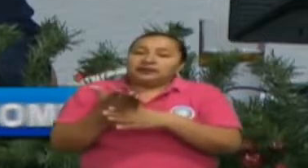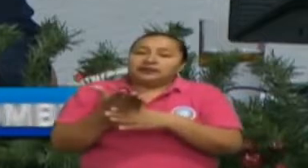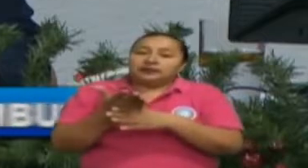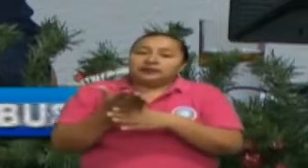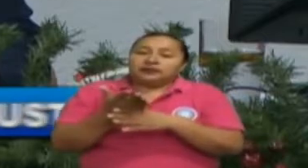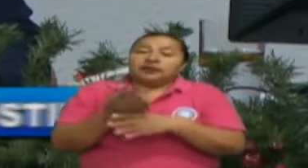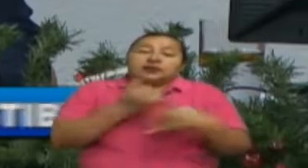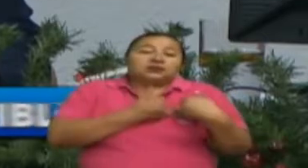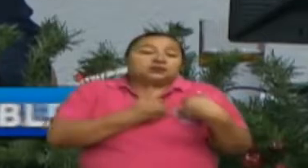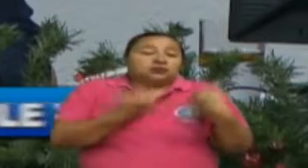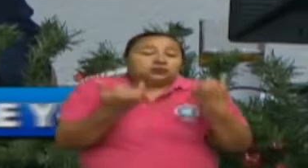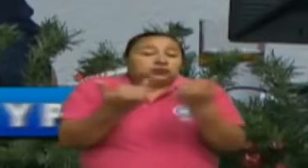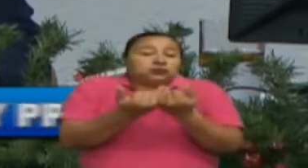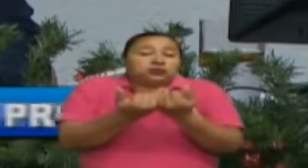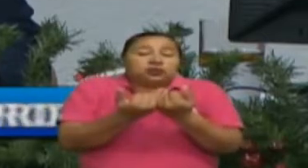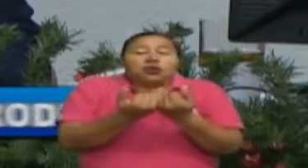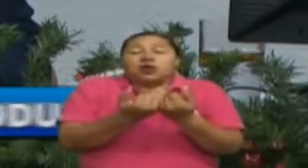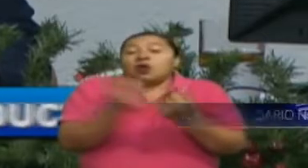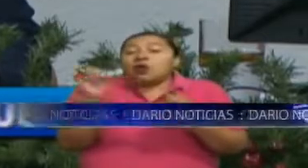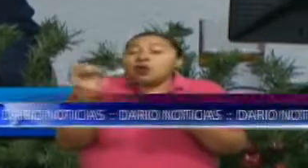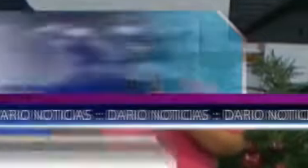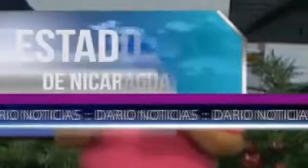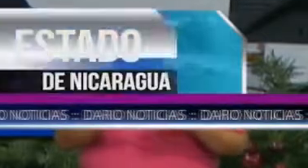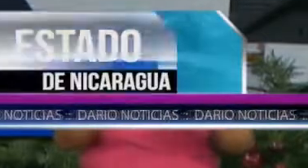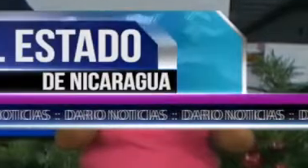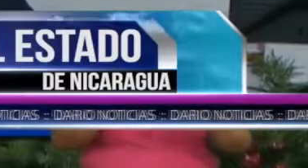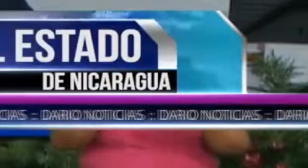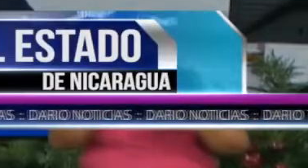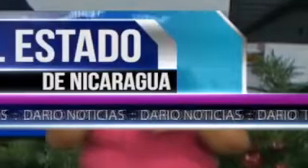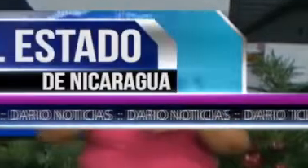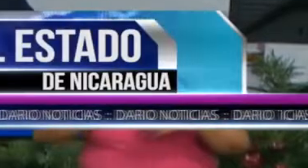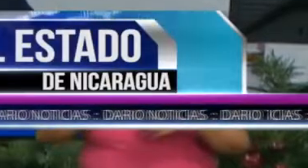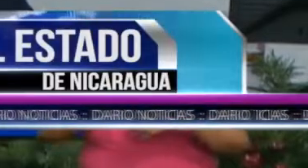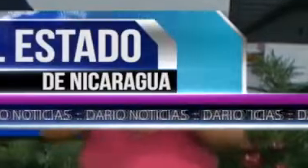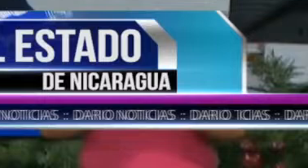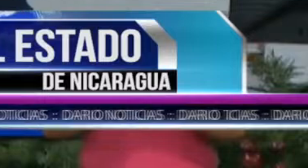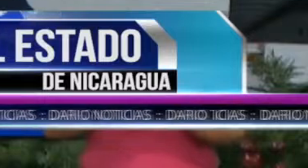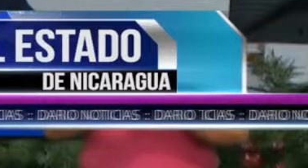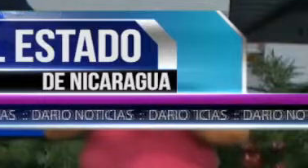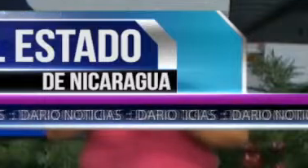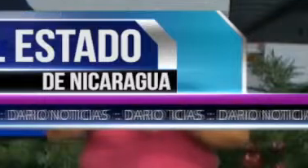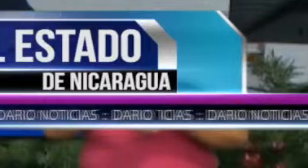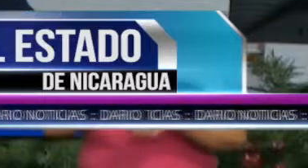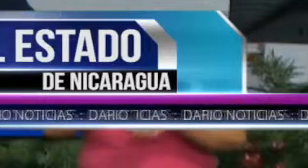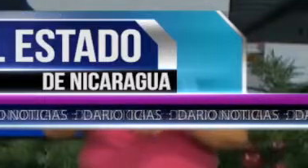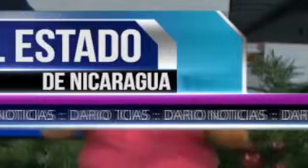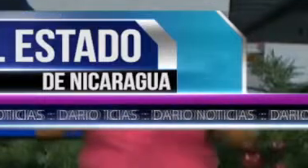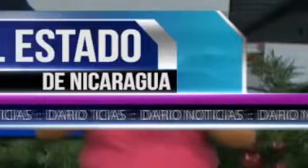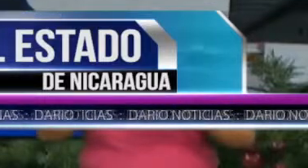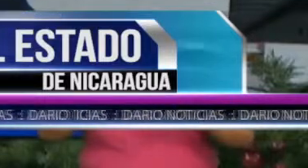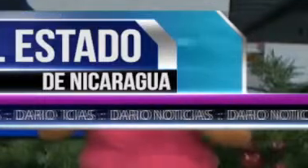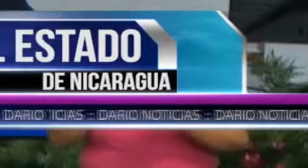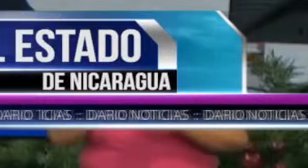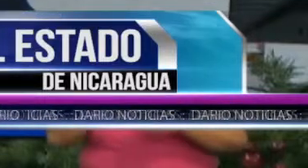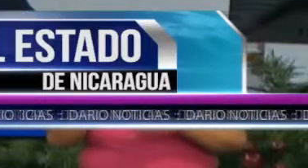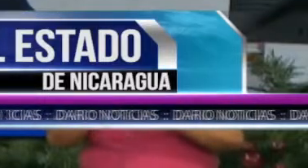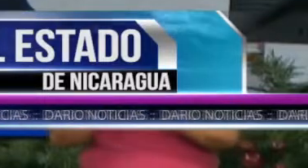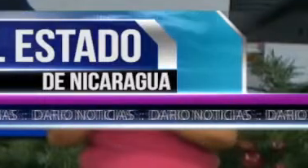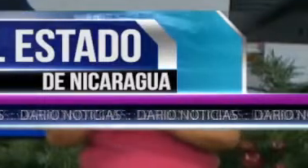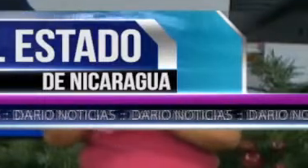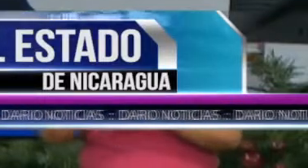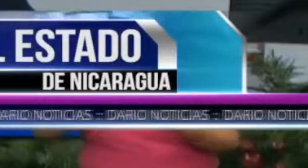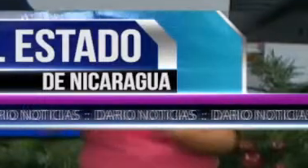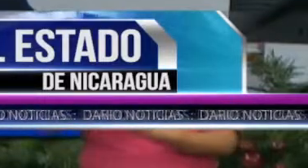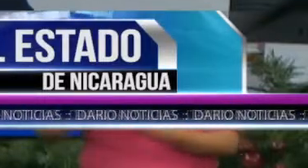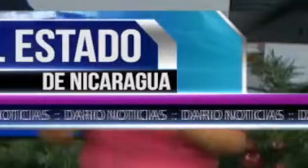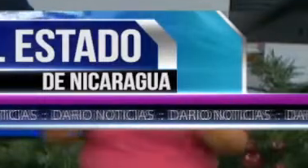las instituciones y o empresas que se autoricen y o delegue a través de las diferentes